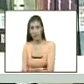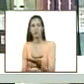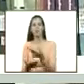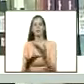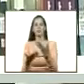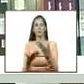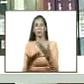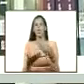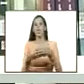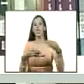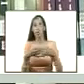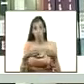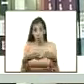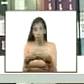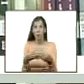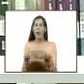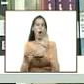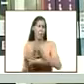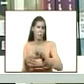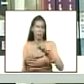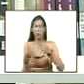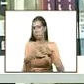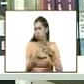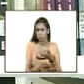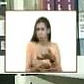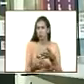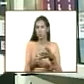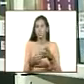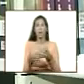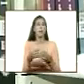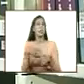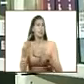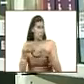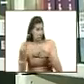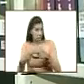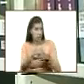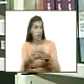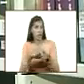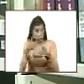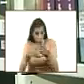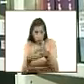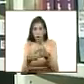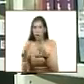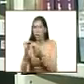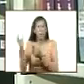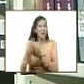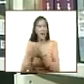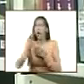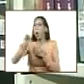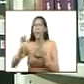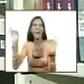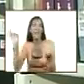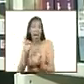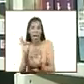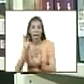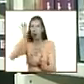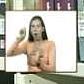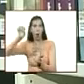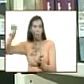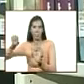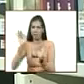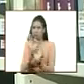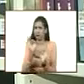solicitud de Divisas para importación y este resulta ser que trae no trae esa mercancía que que